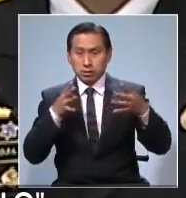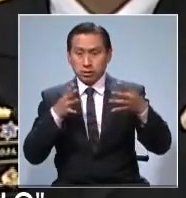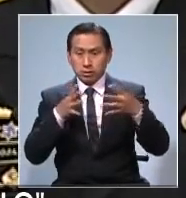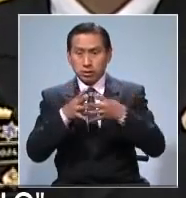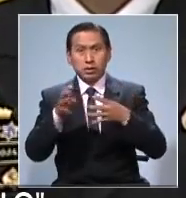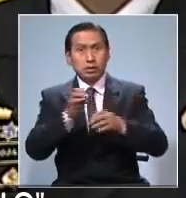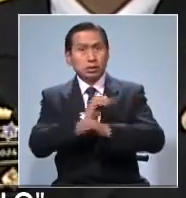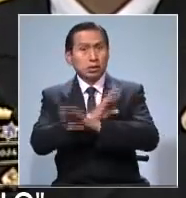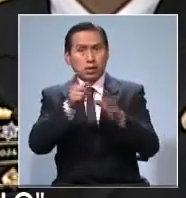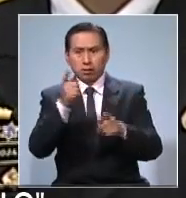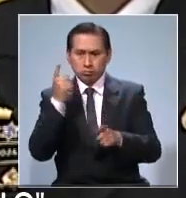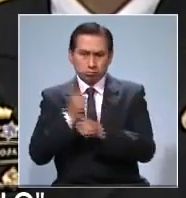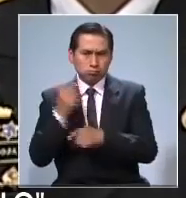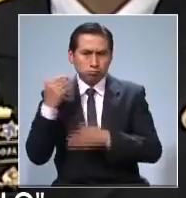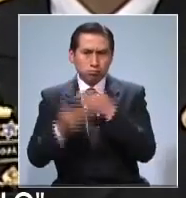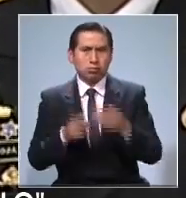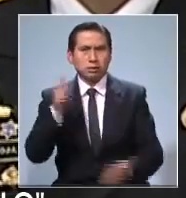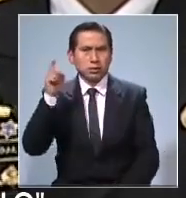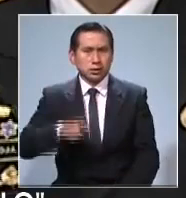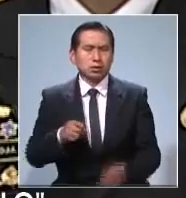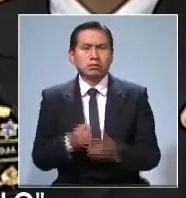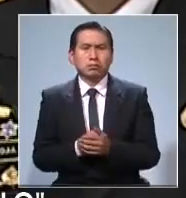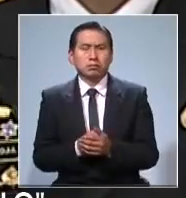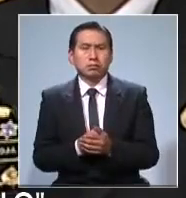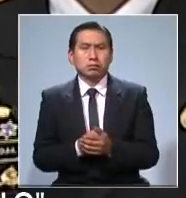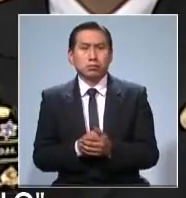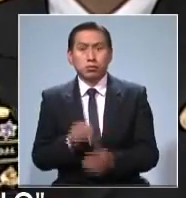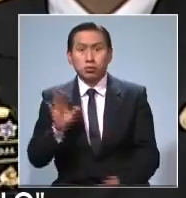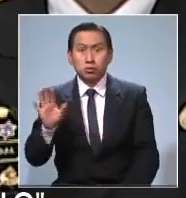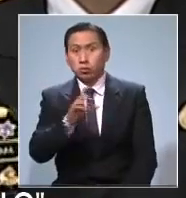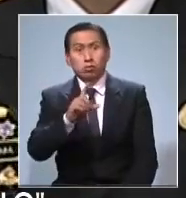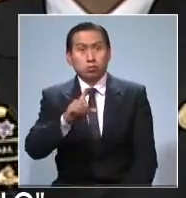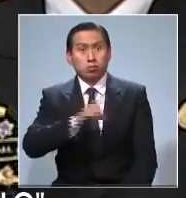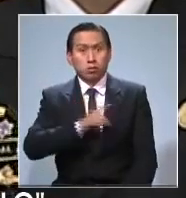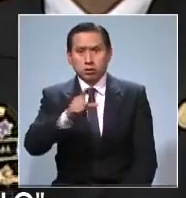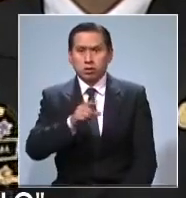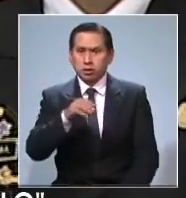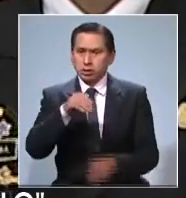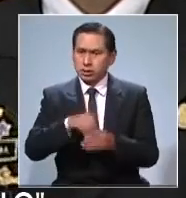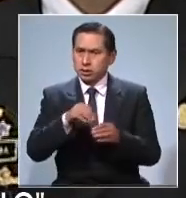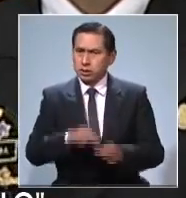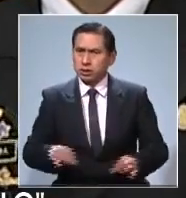transparente y eficiente, y debe ser parte vital